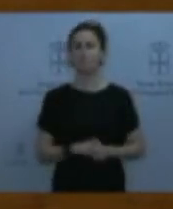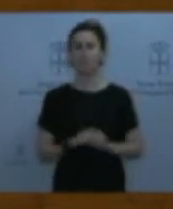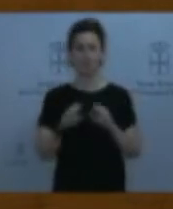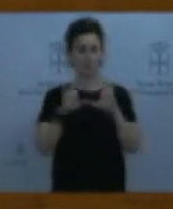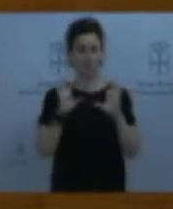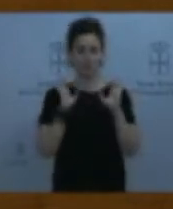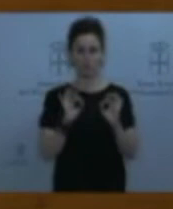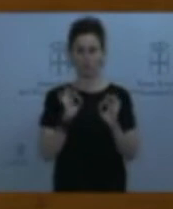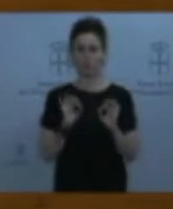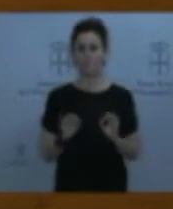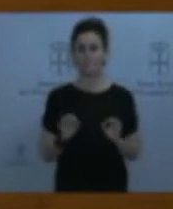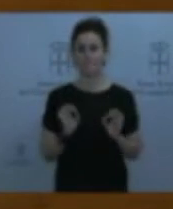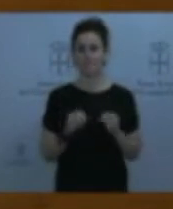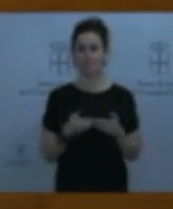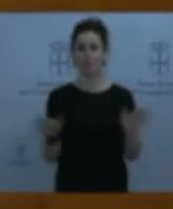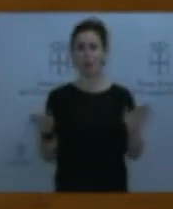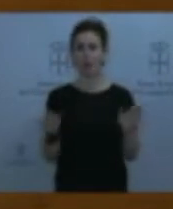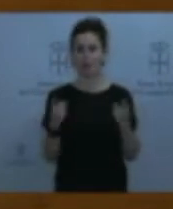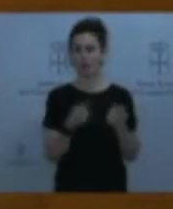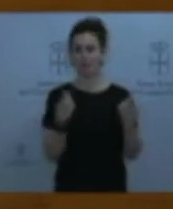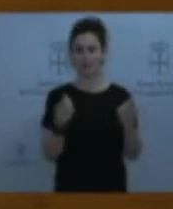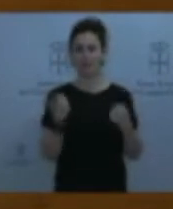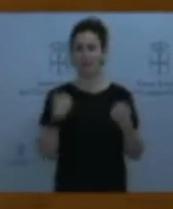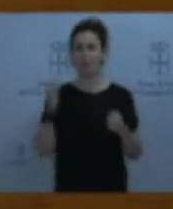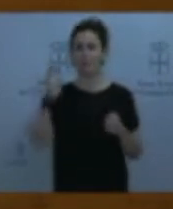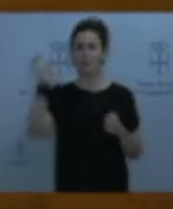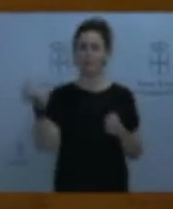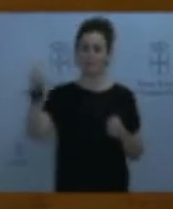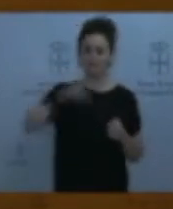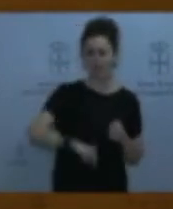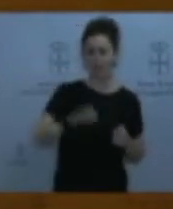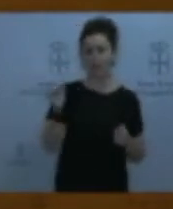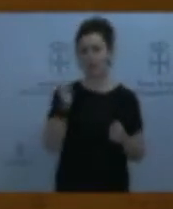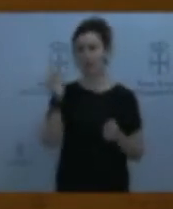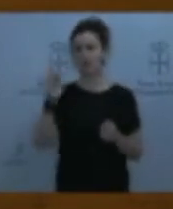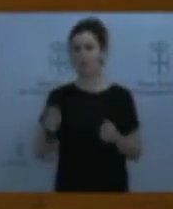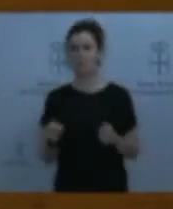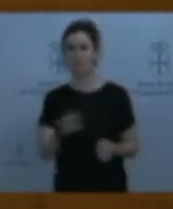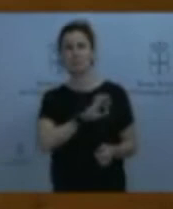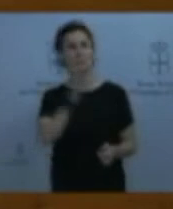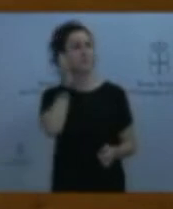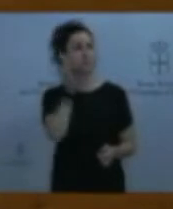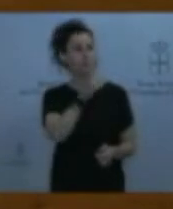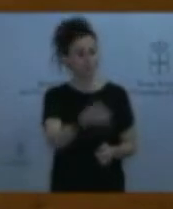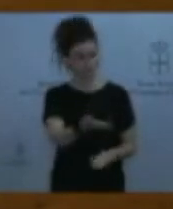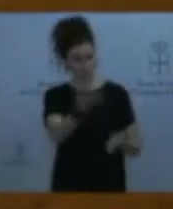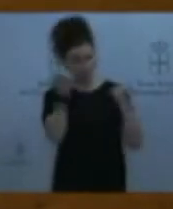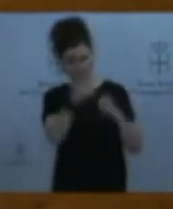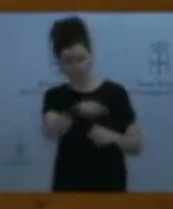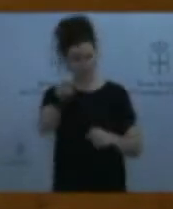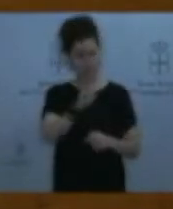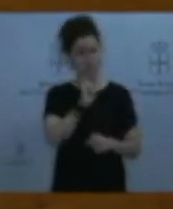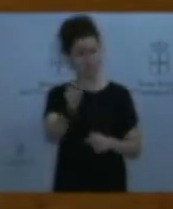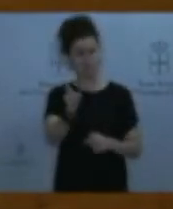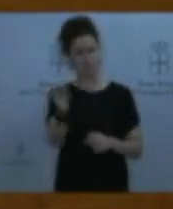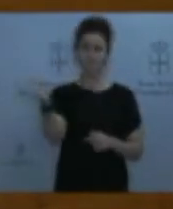primer desbloqueo necesario, tiene que venir Jaime Montalvo. La señora Fernández dice que es amiga de Jaime Montalvo, que lo llame y le diga que venga a la Junta General de